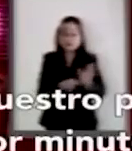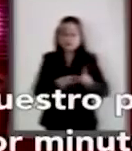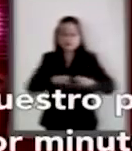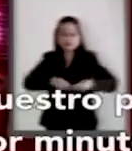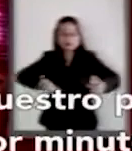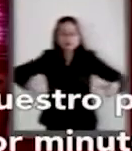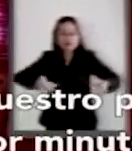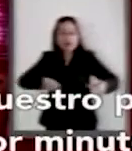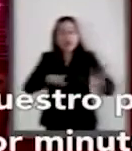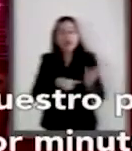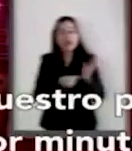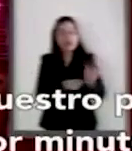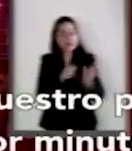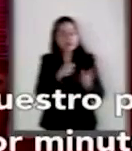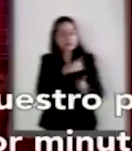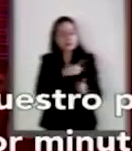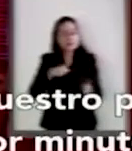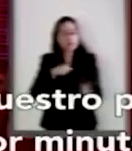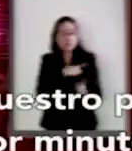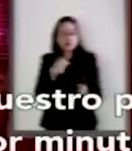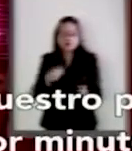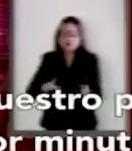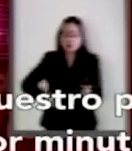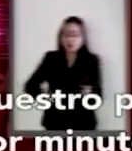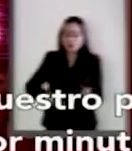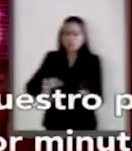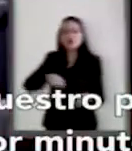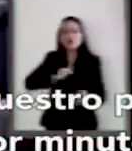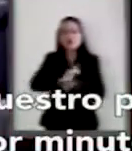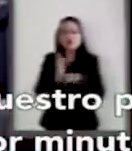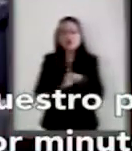crece la deuda pública en nuestro país.